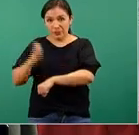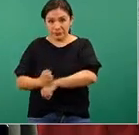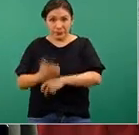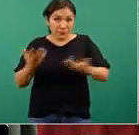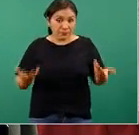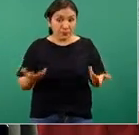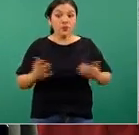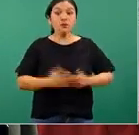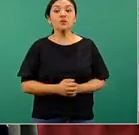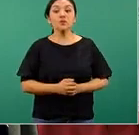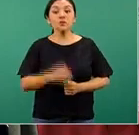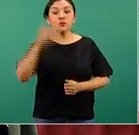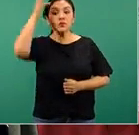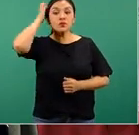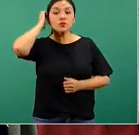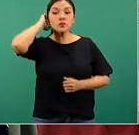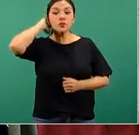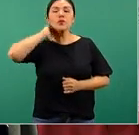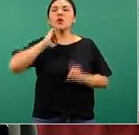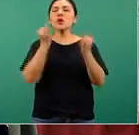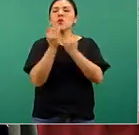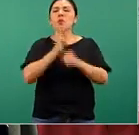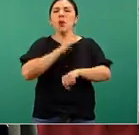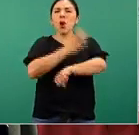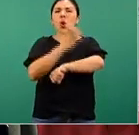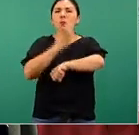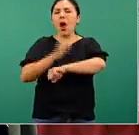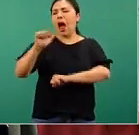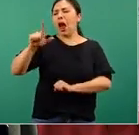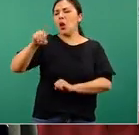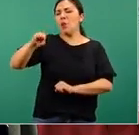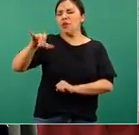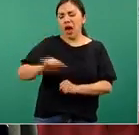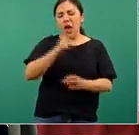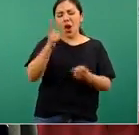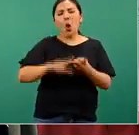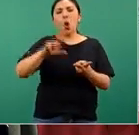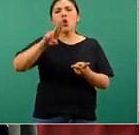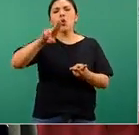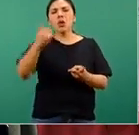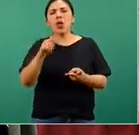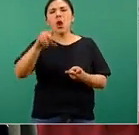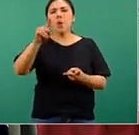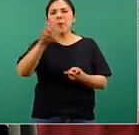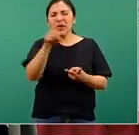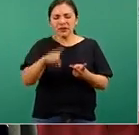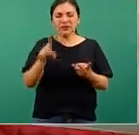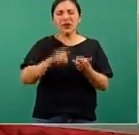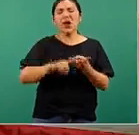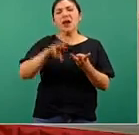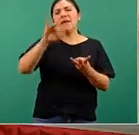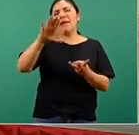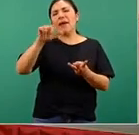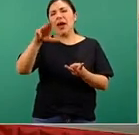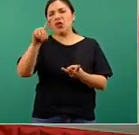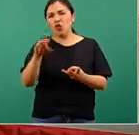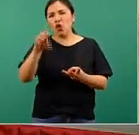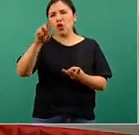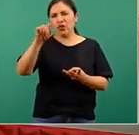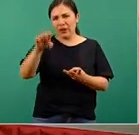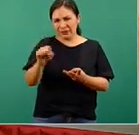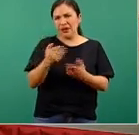han comentado mis colegas, el doctor Alomía, el doctor Ruy López Ridaura, el doctor Ricardo Cortés, en los días recientes,